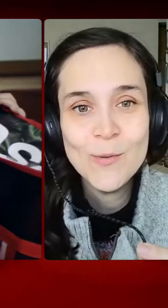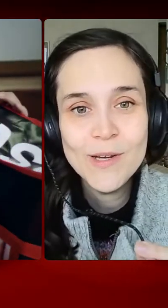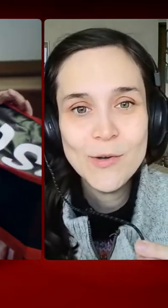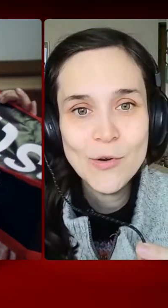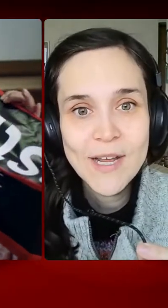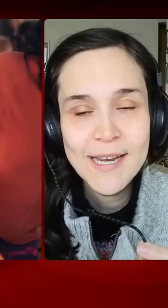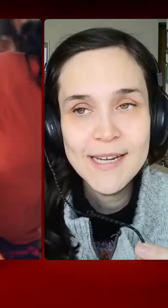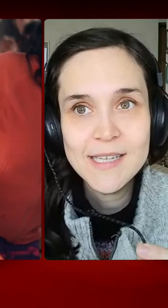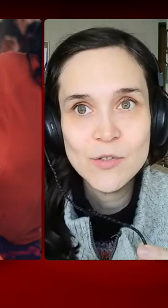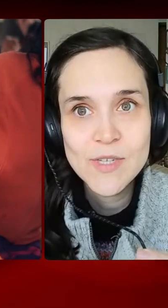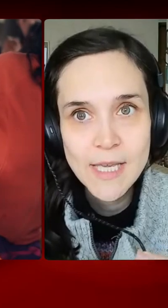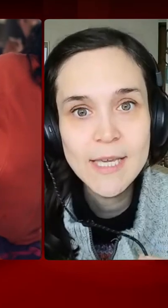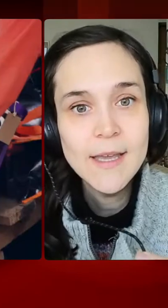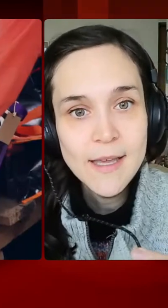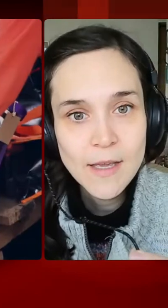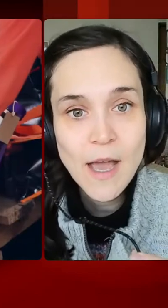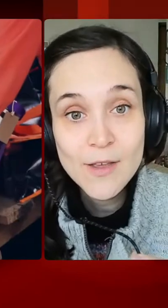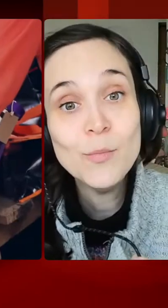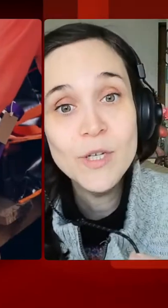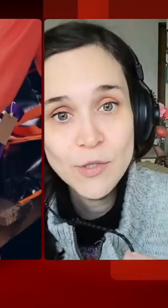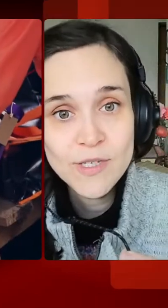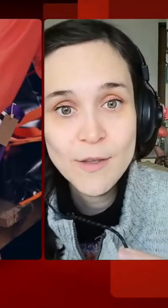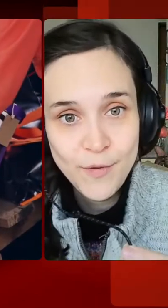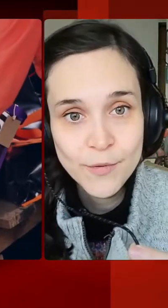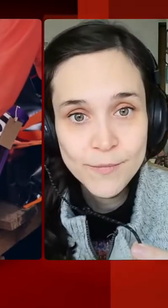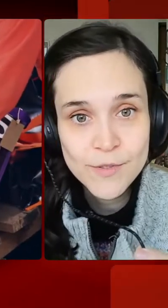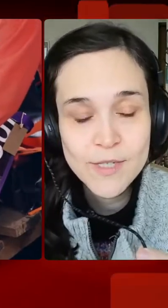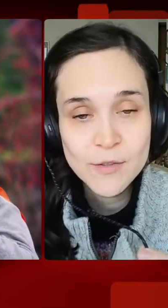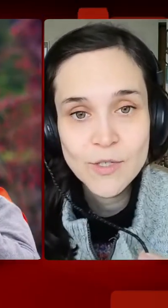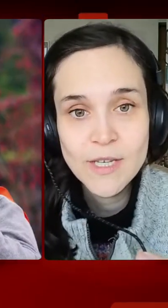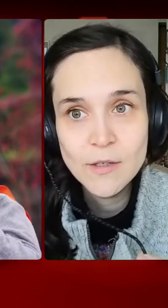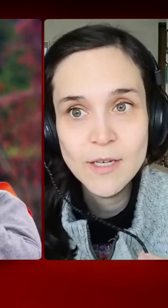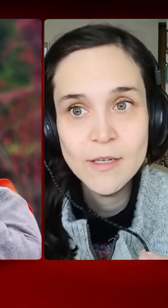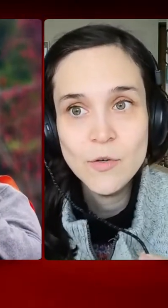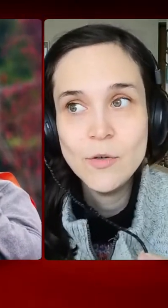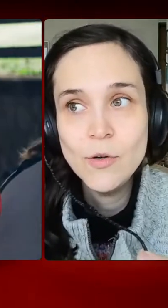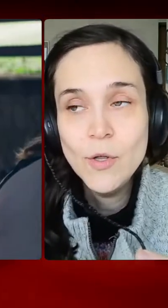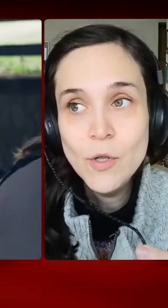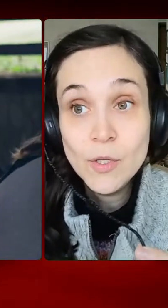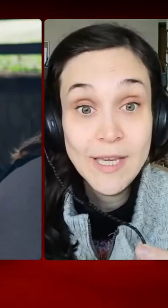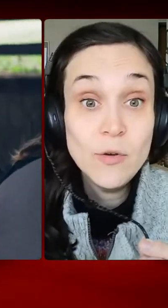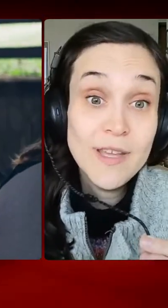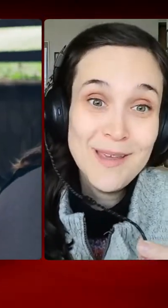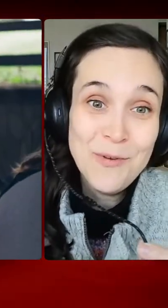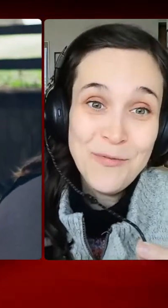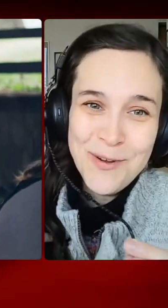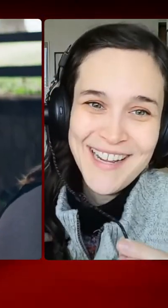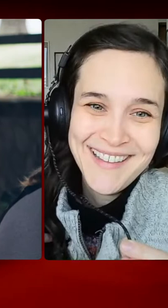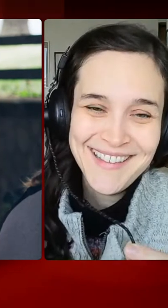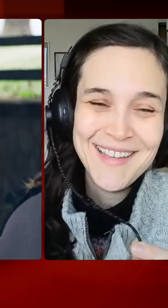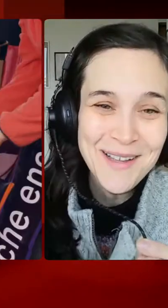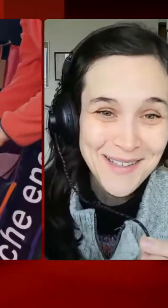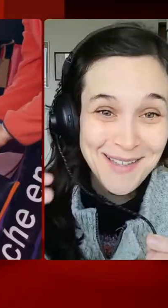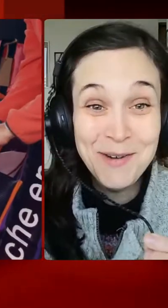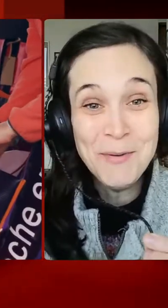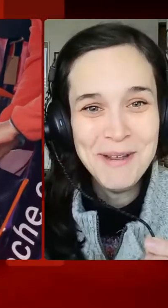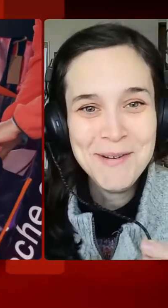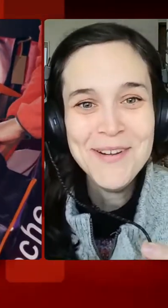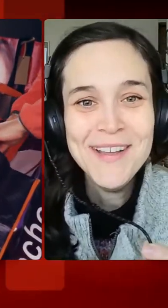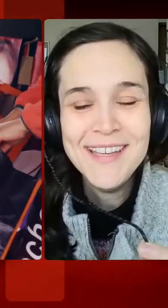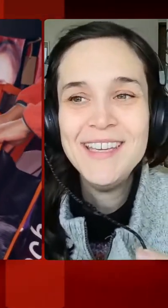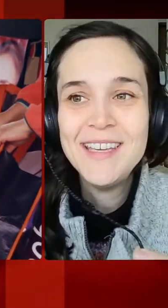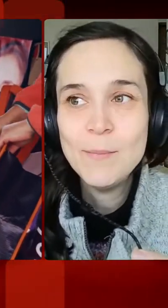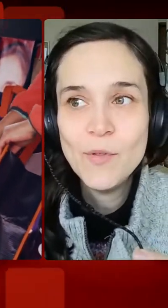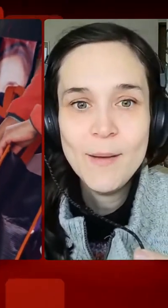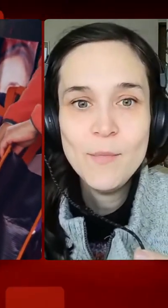municipios con los gobiernos locales entonces ahí hay un bonito desafío por cierto que no que no quedemos fuera de este de este